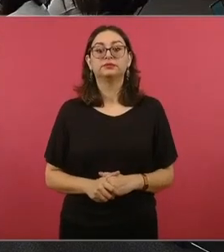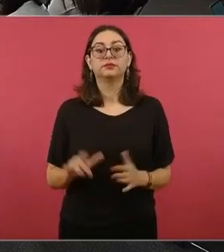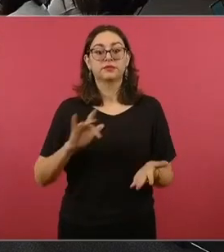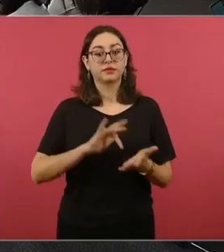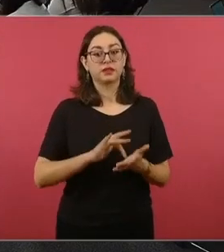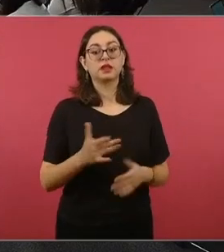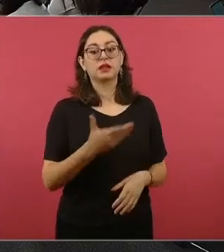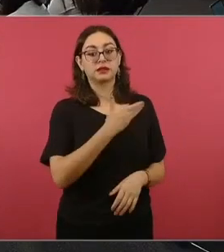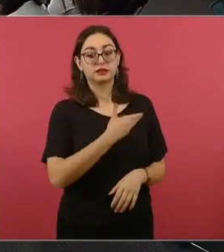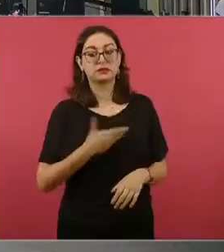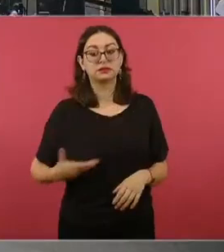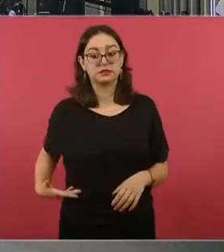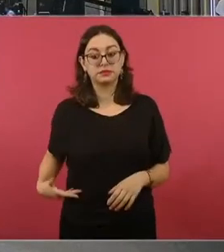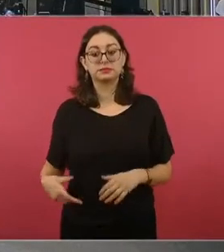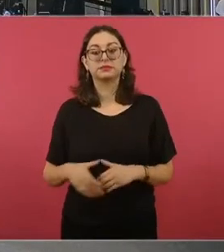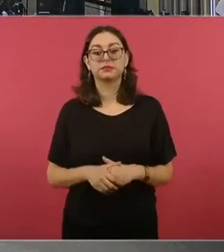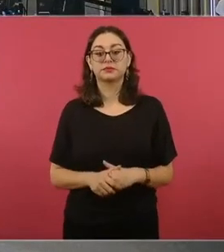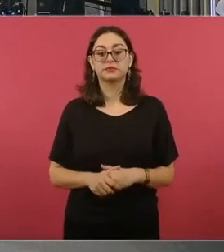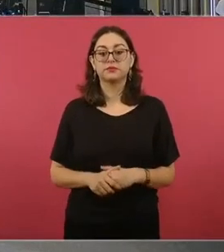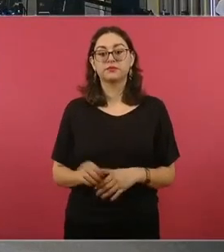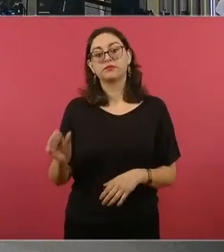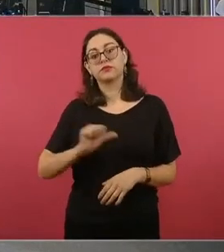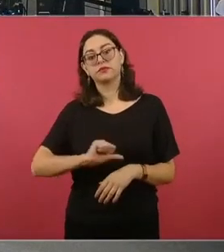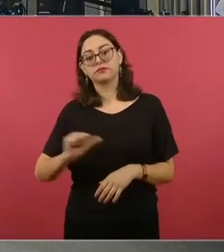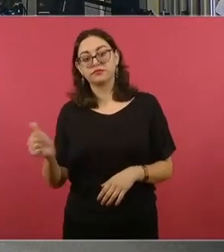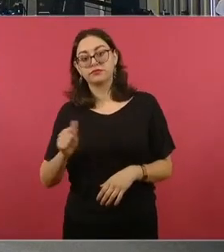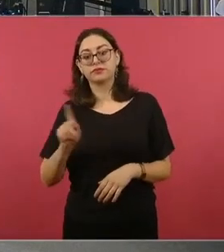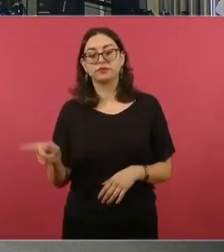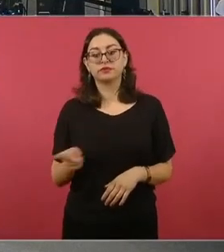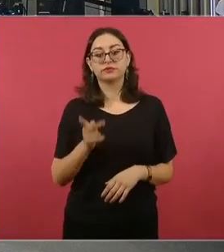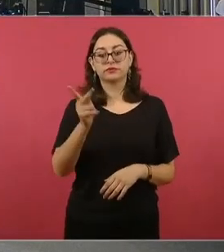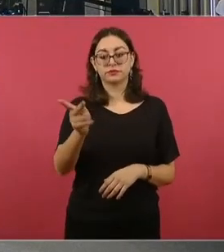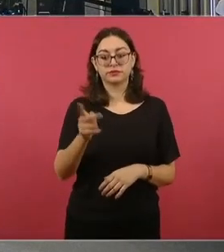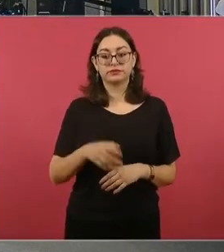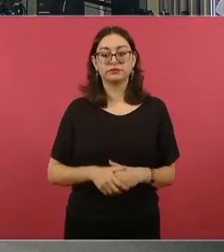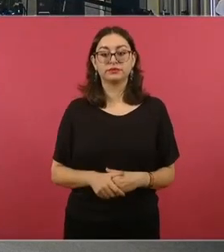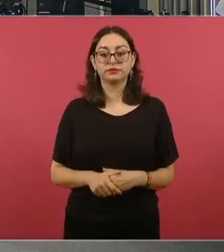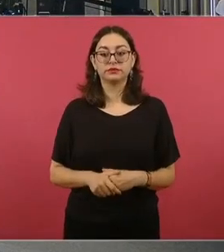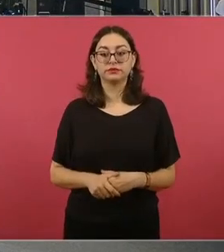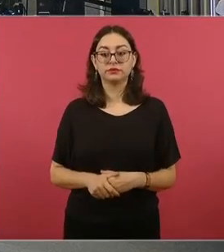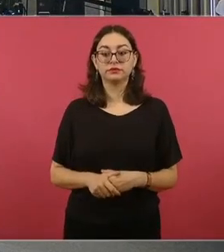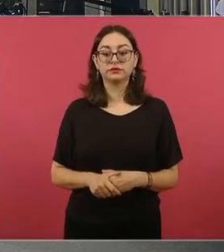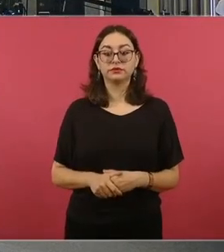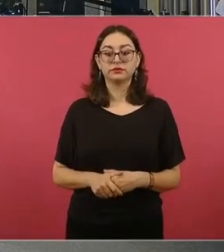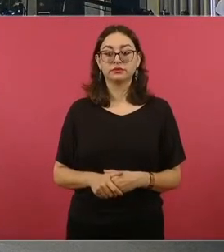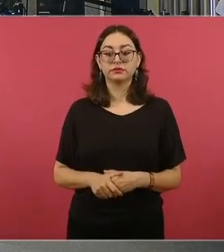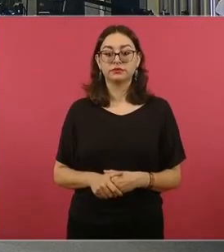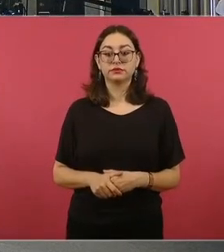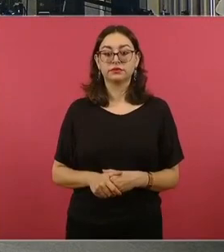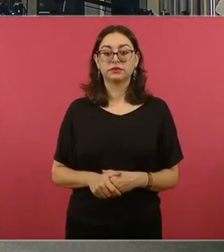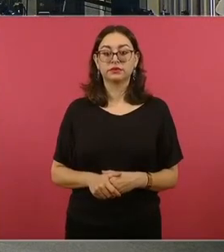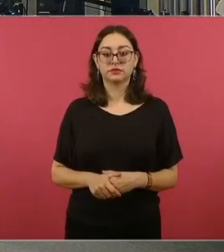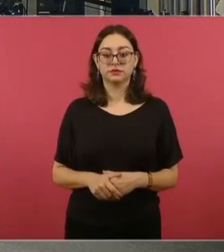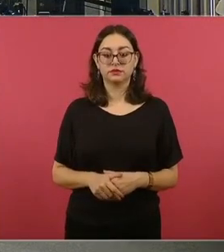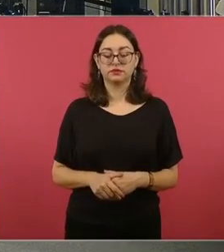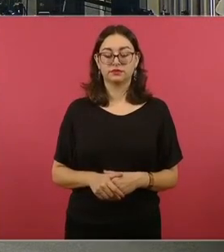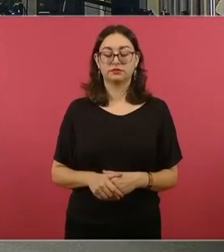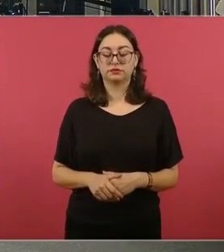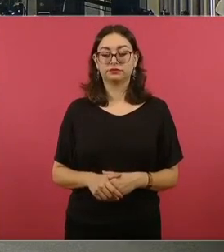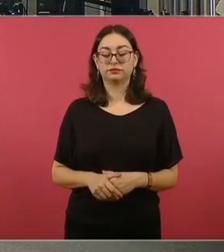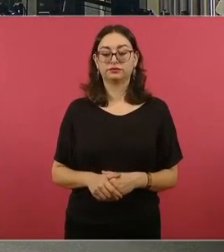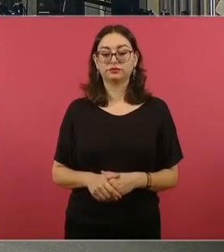Gracias, señor presidente. Y bueno, rápidamente a la redacción de La Chispa llegó una